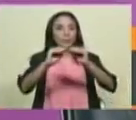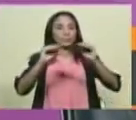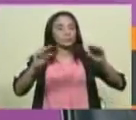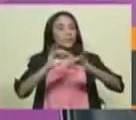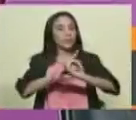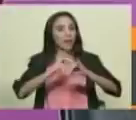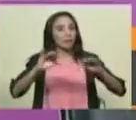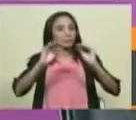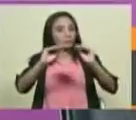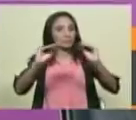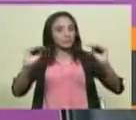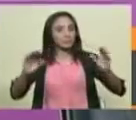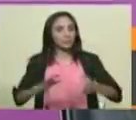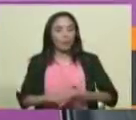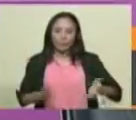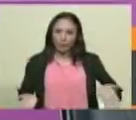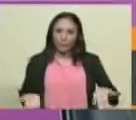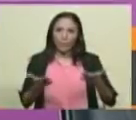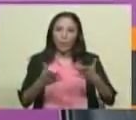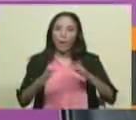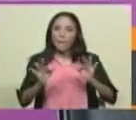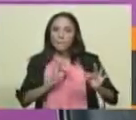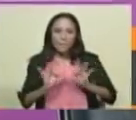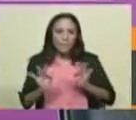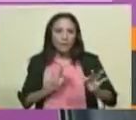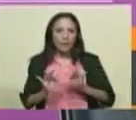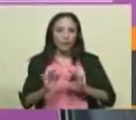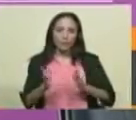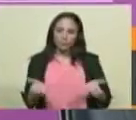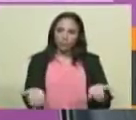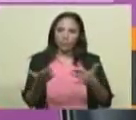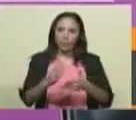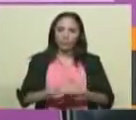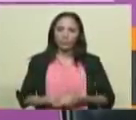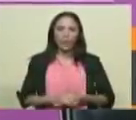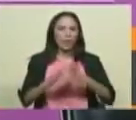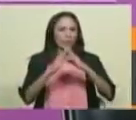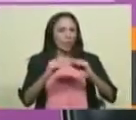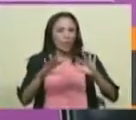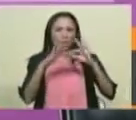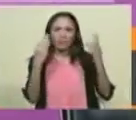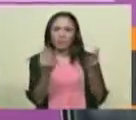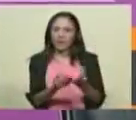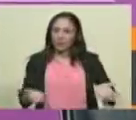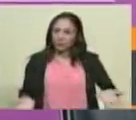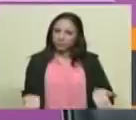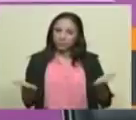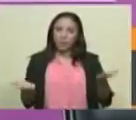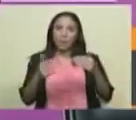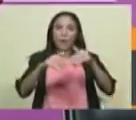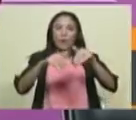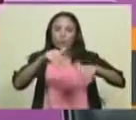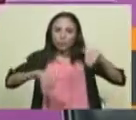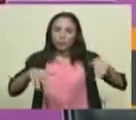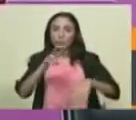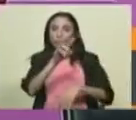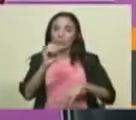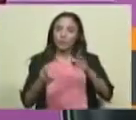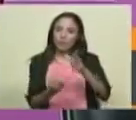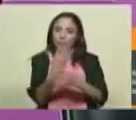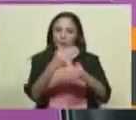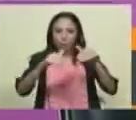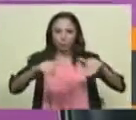desde ya, vamos a prepararnos para movilizar toda la familia venezolana y que el 20 de mayo sea una